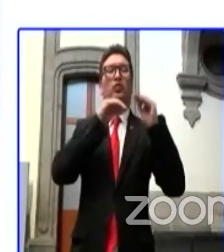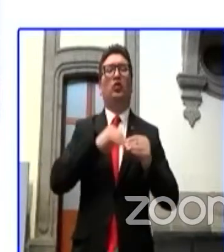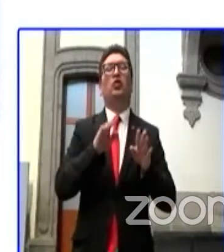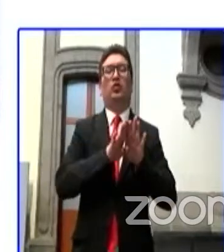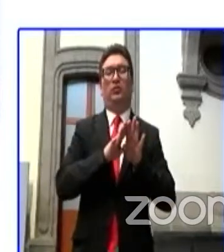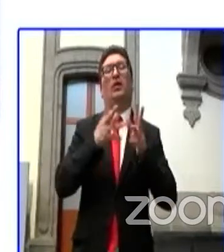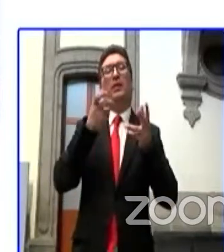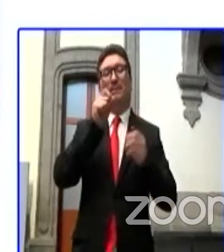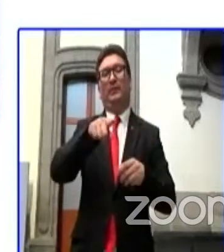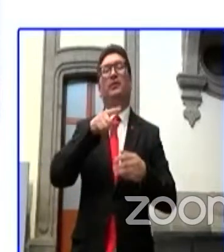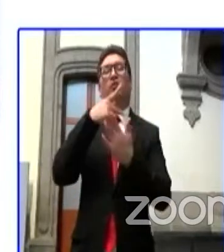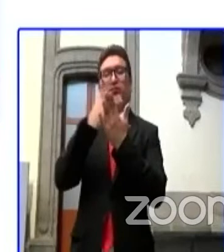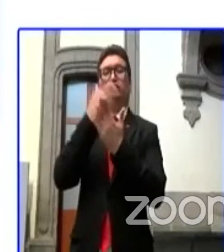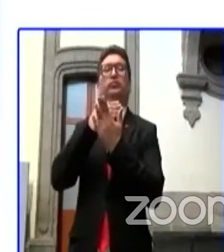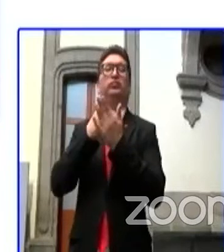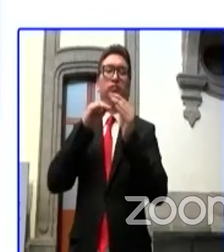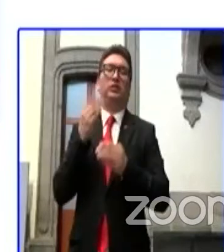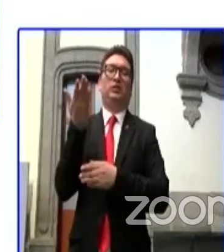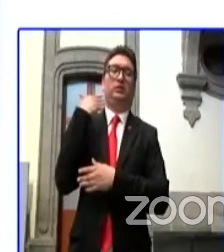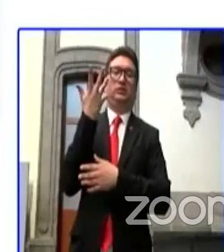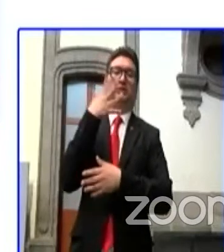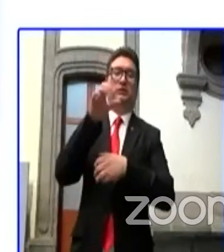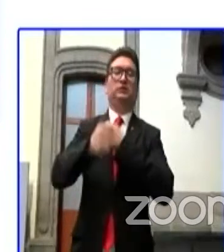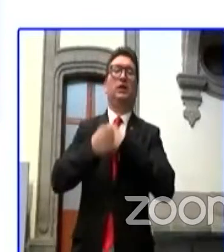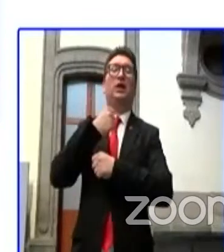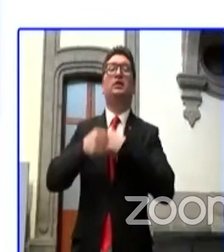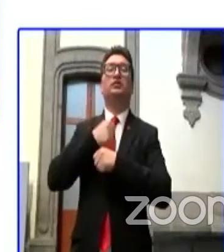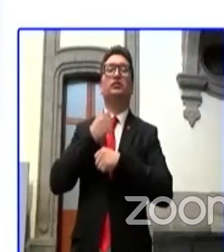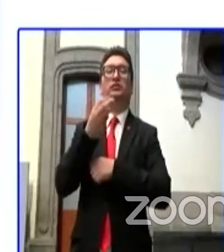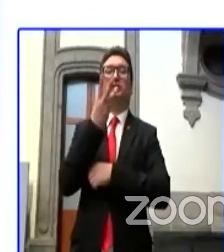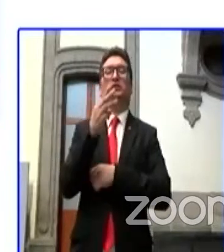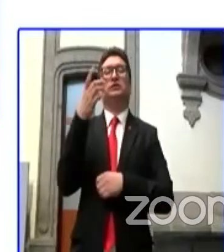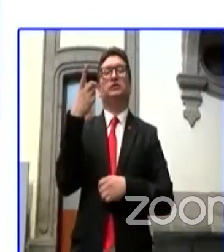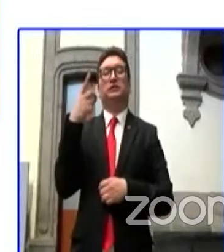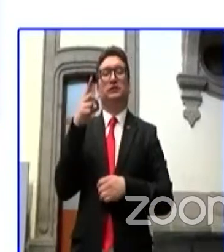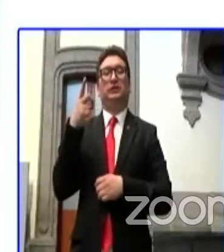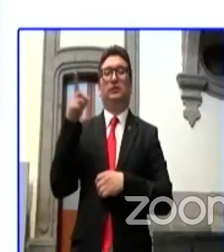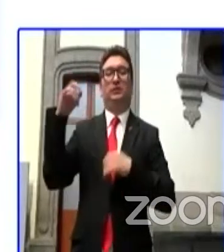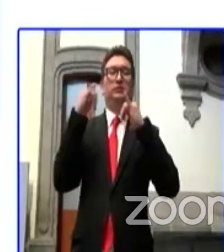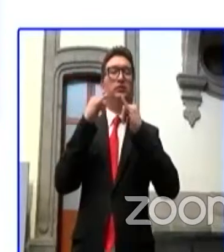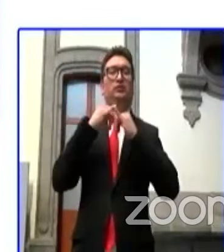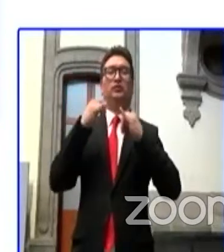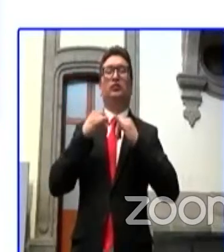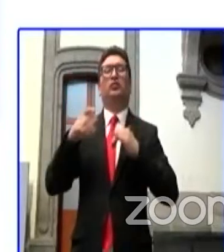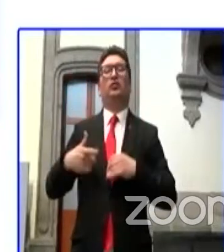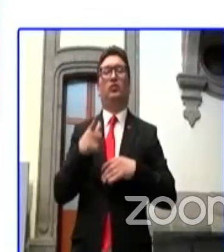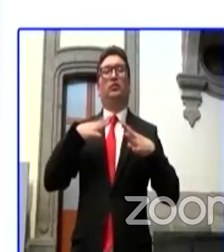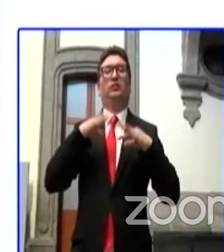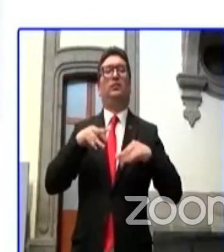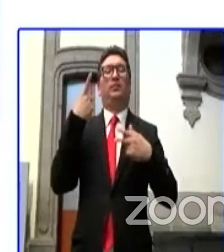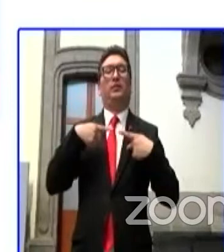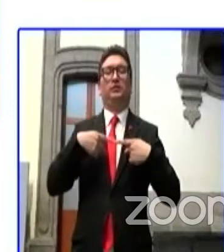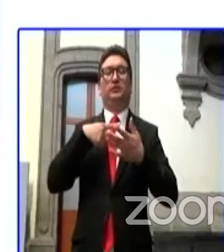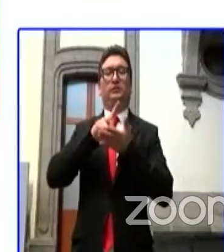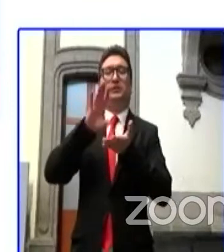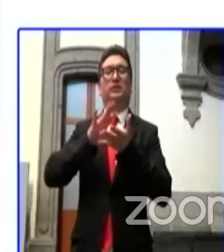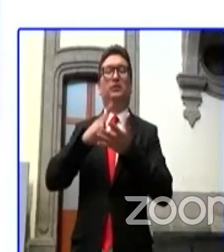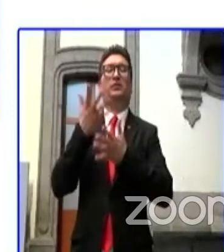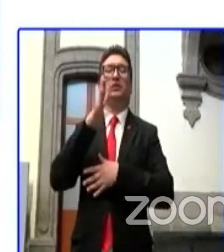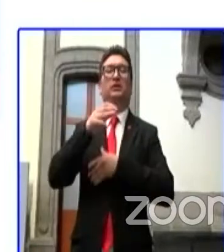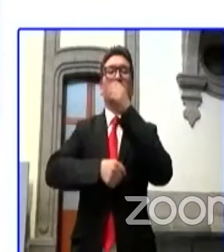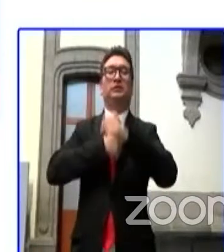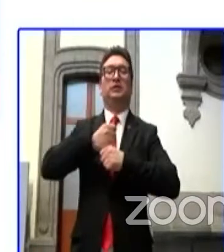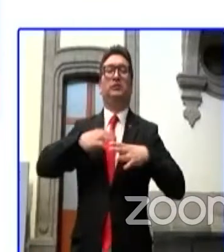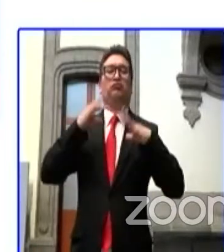pública. Hace 10 años, el pasado 3 de diciembre, el Instituto Guanajuatense para las Personas con Discapacidad cumplió 10 años de su